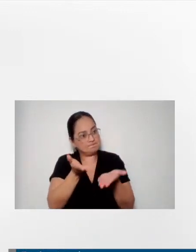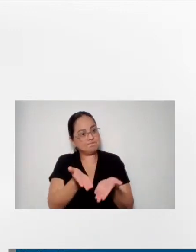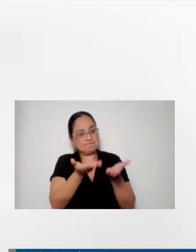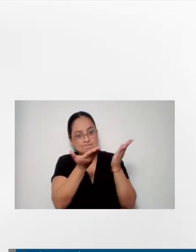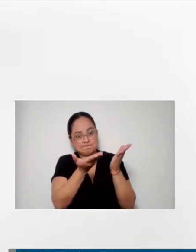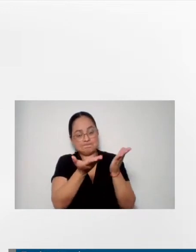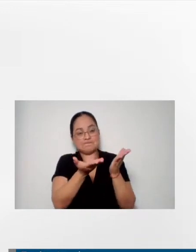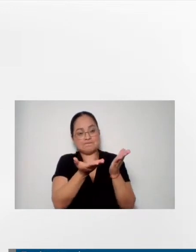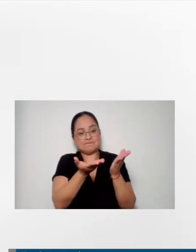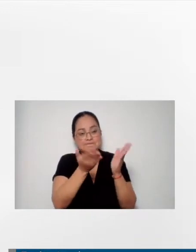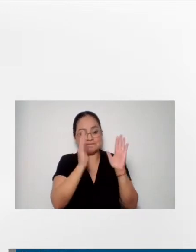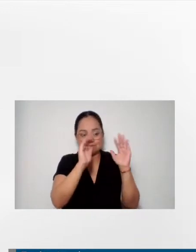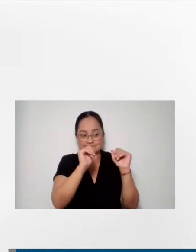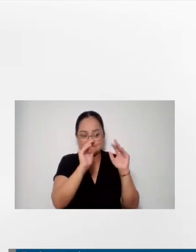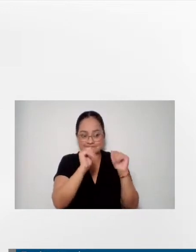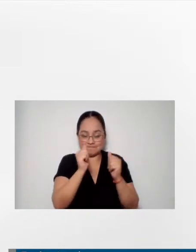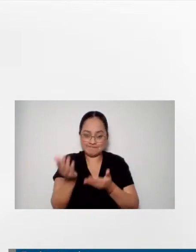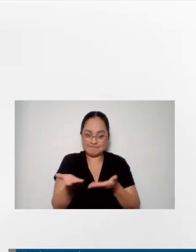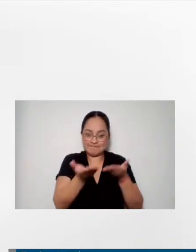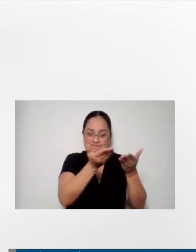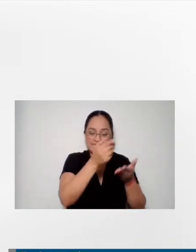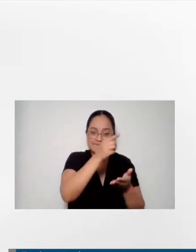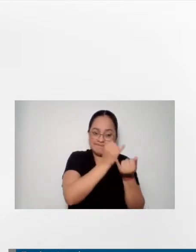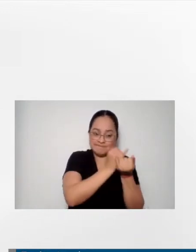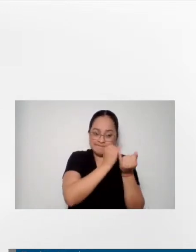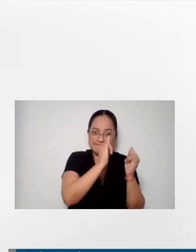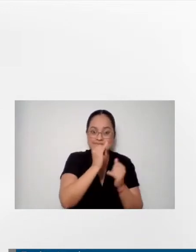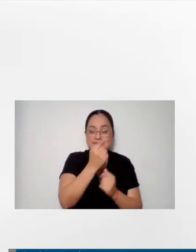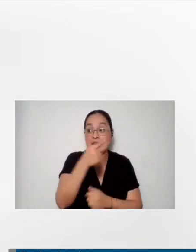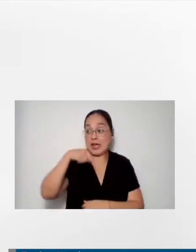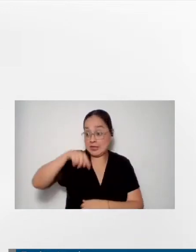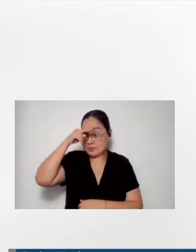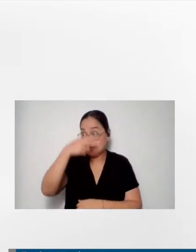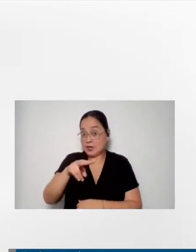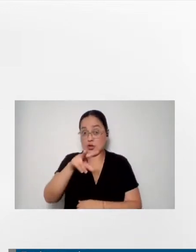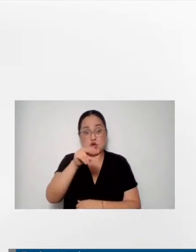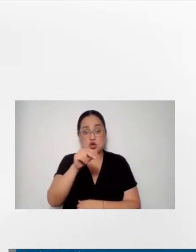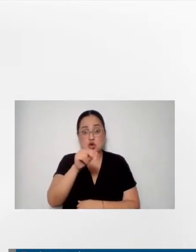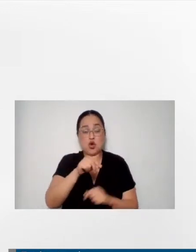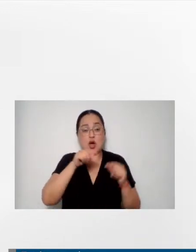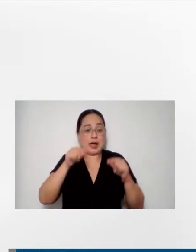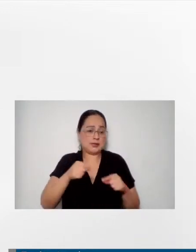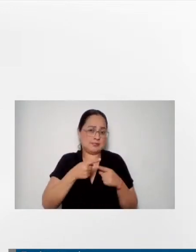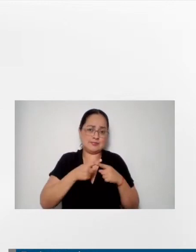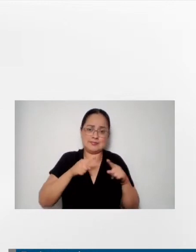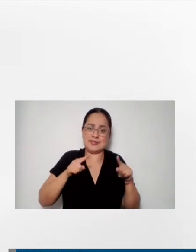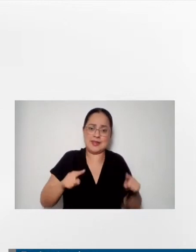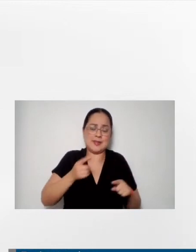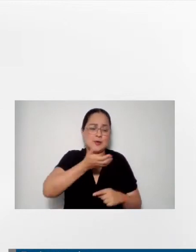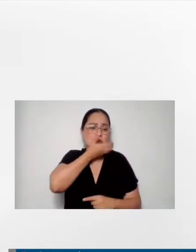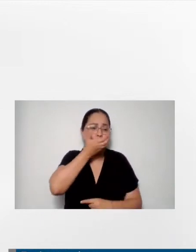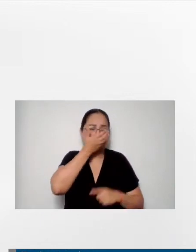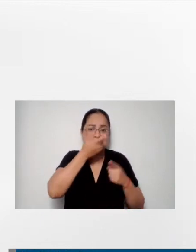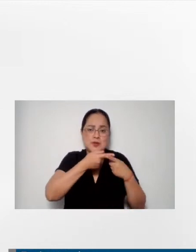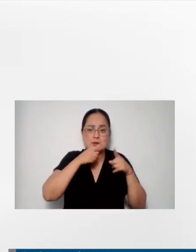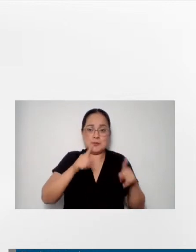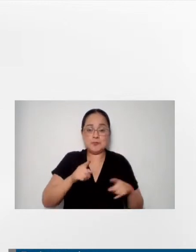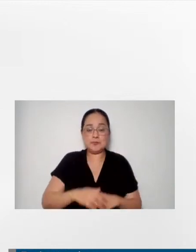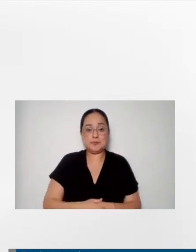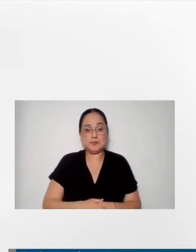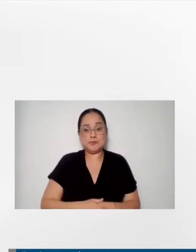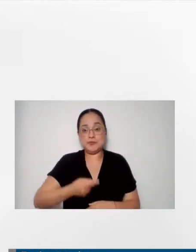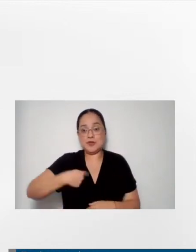tus cosas, ya independízate, bye, ¿no? Pero pues en México no es tan común esto, y entonces este criterio, como